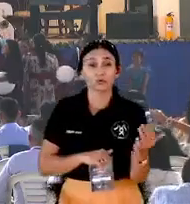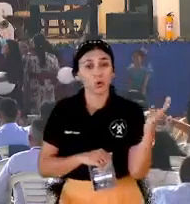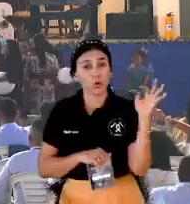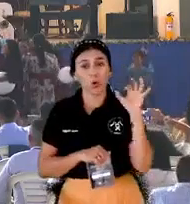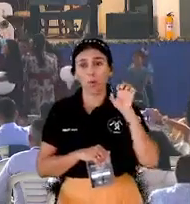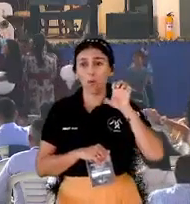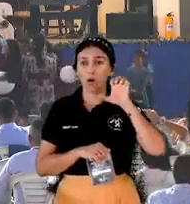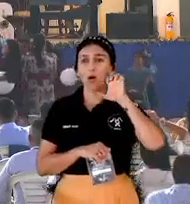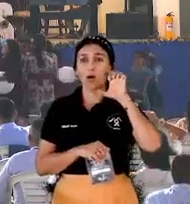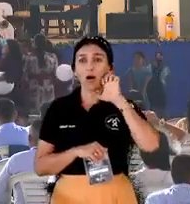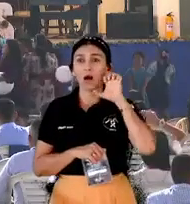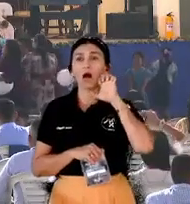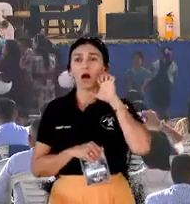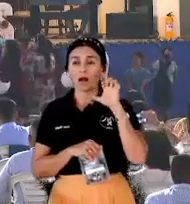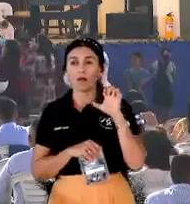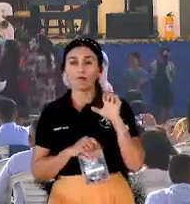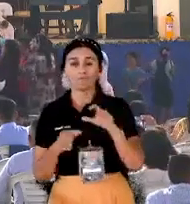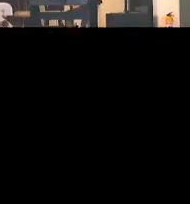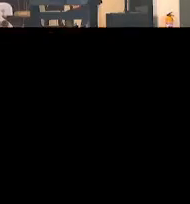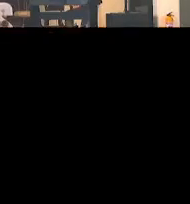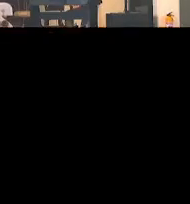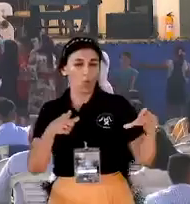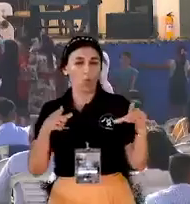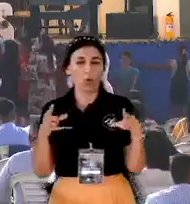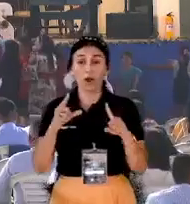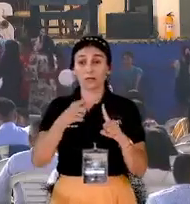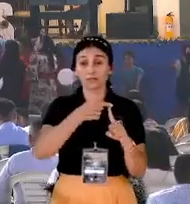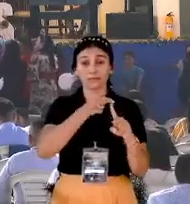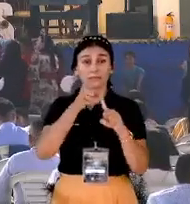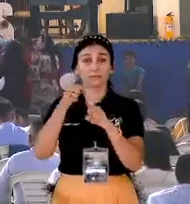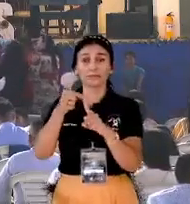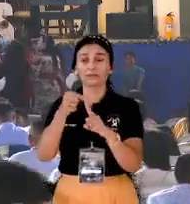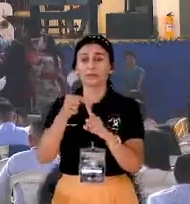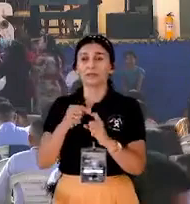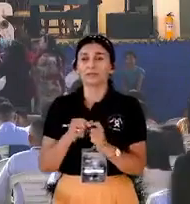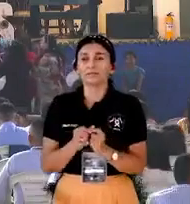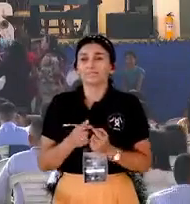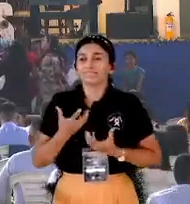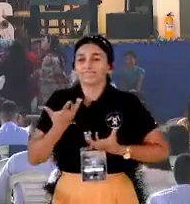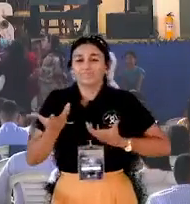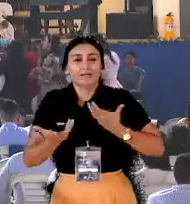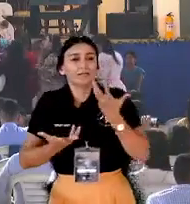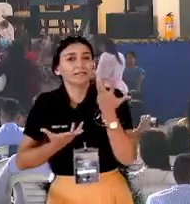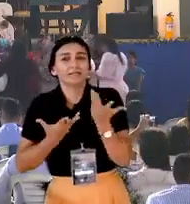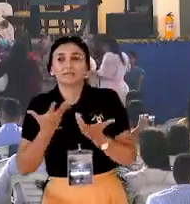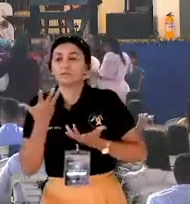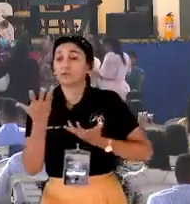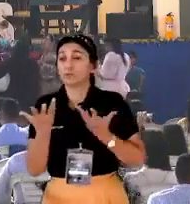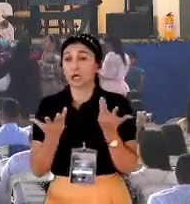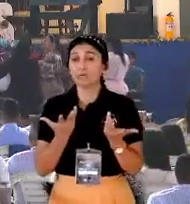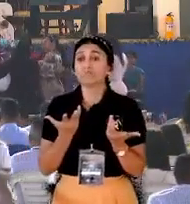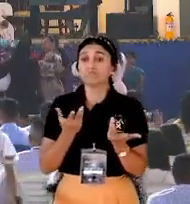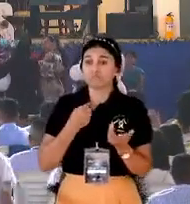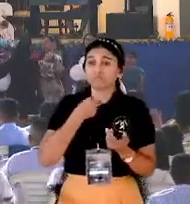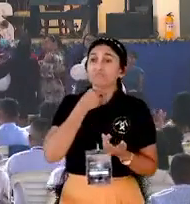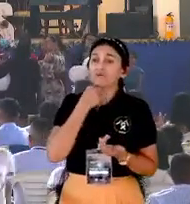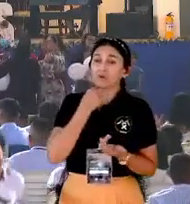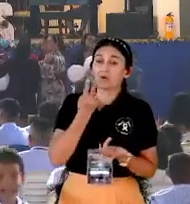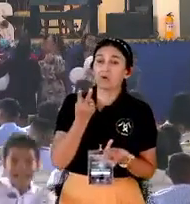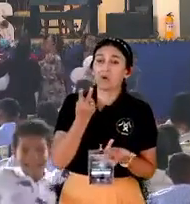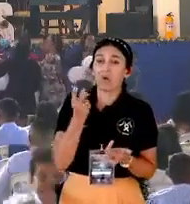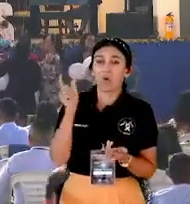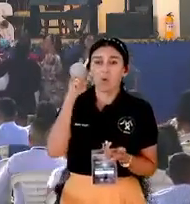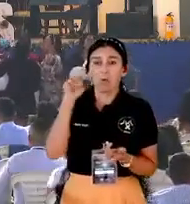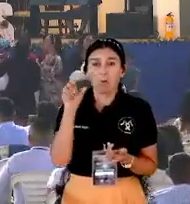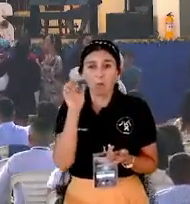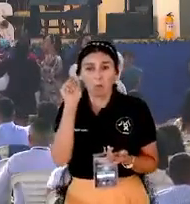un lugar especial para disfrutar. Hoy podemos decir, como Sara, nos ha dado el privilegio